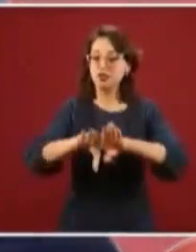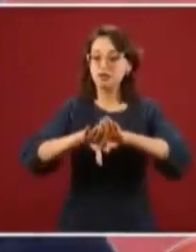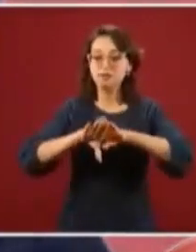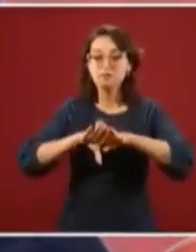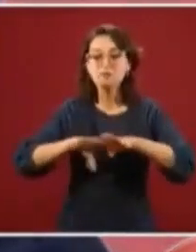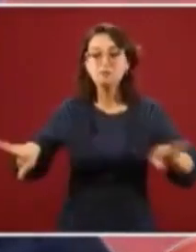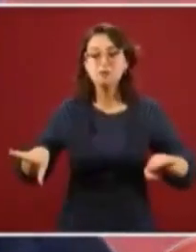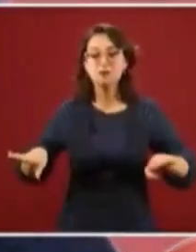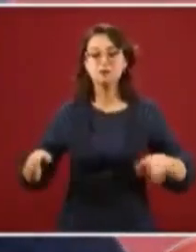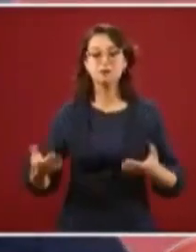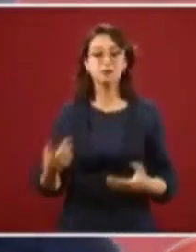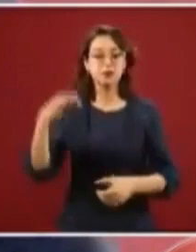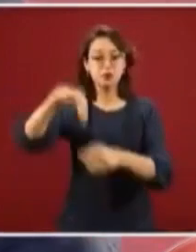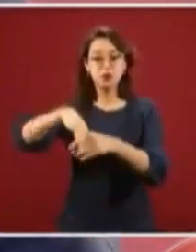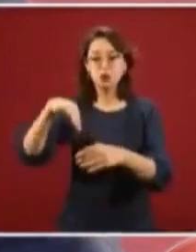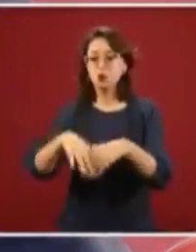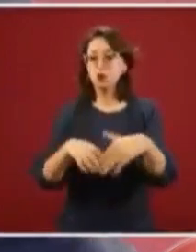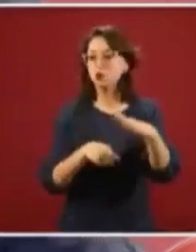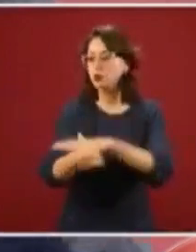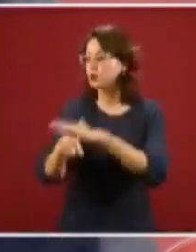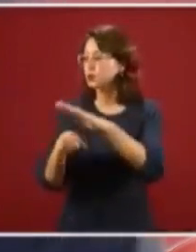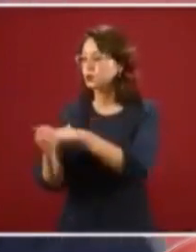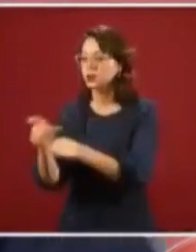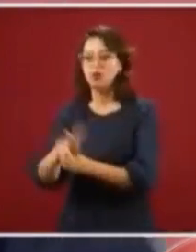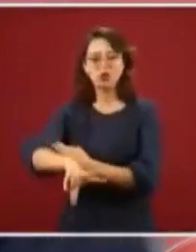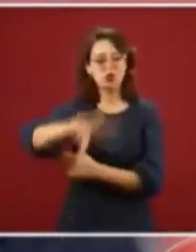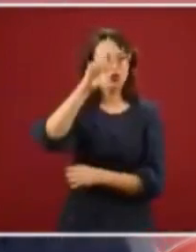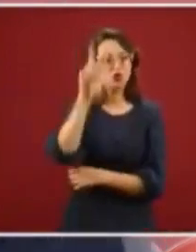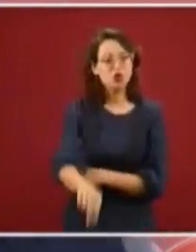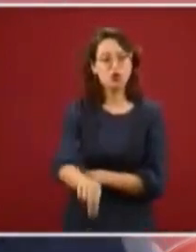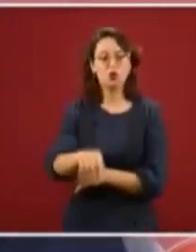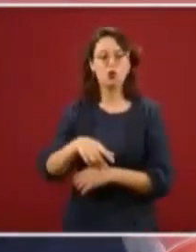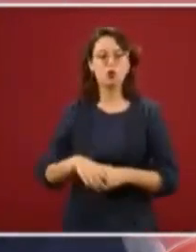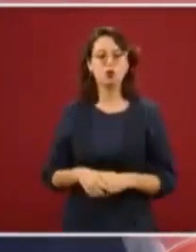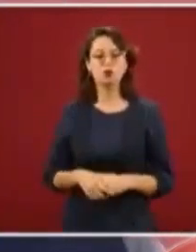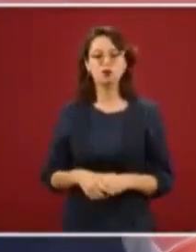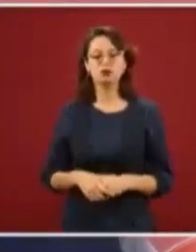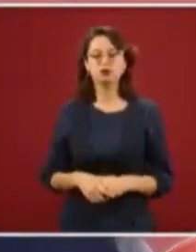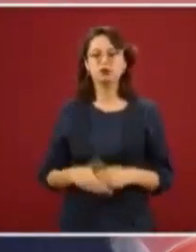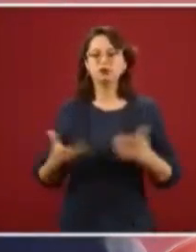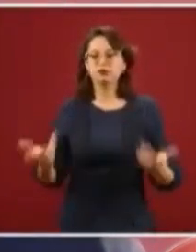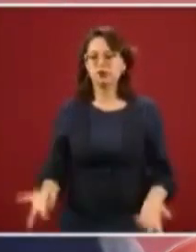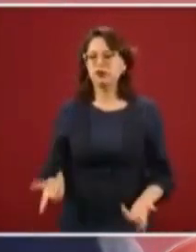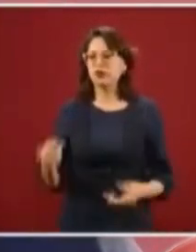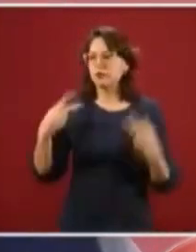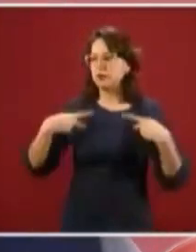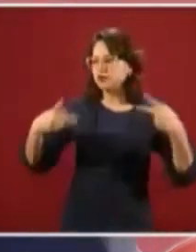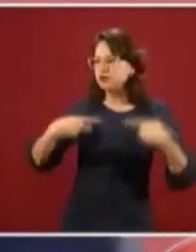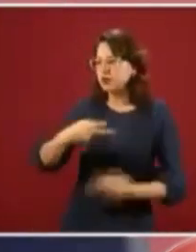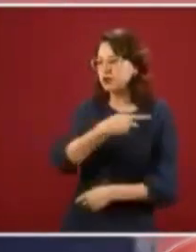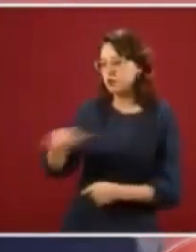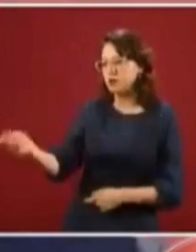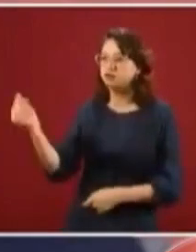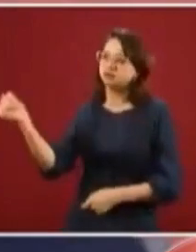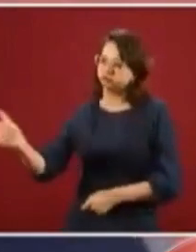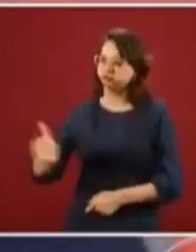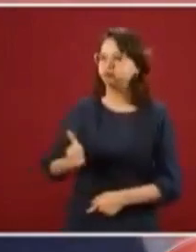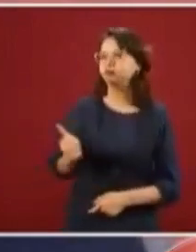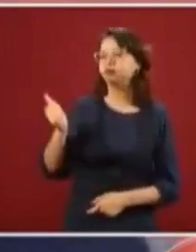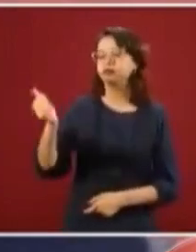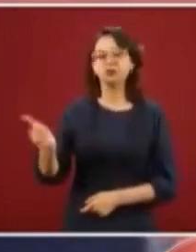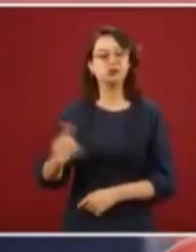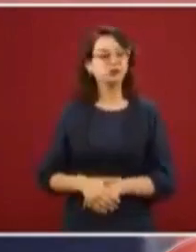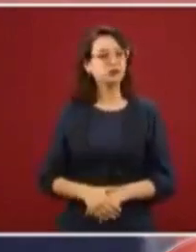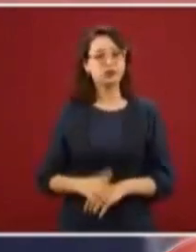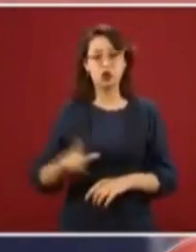no a la compra de votos, no al tráfico con la pobreza de la gente, no al uso del